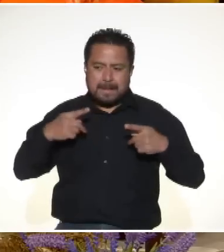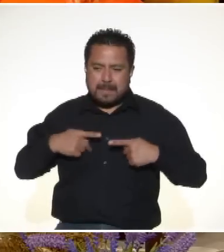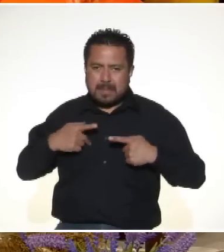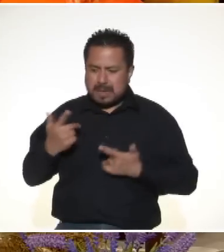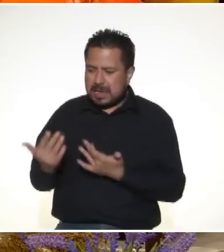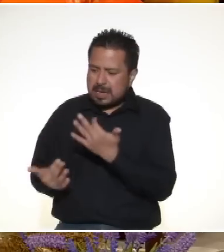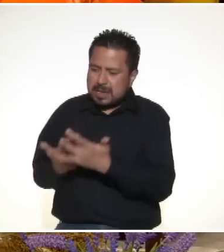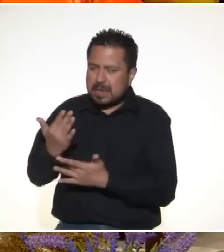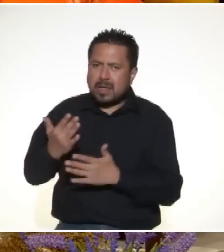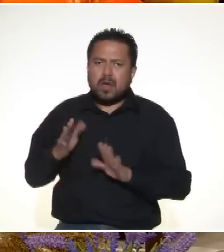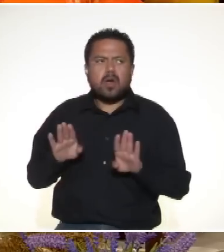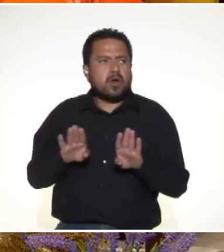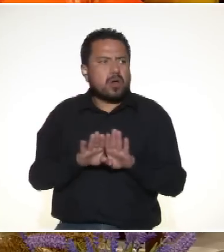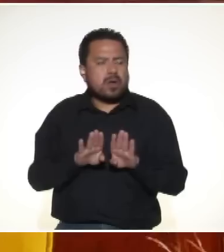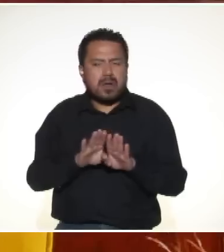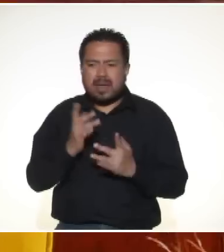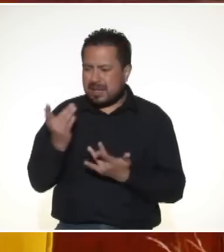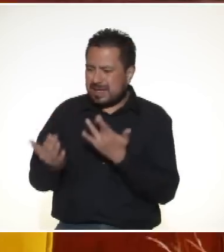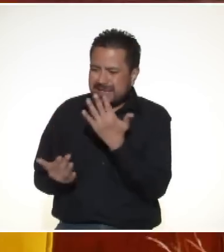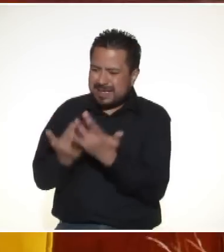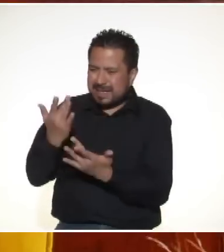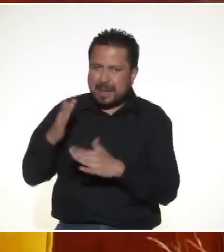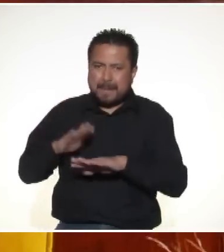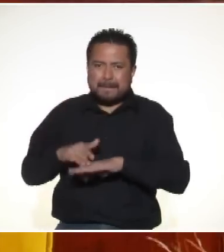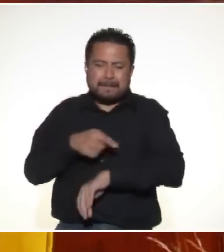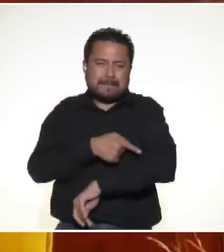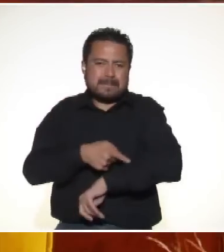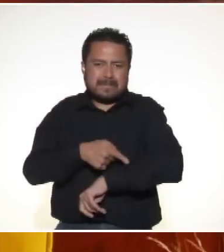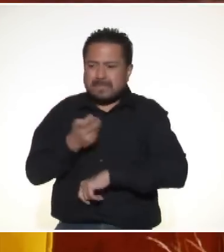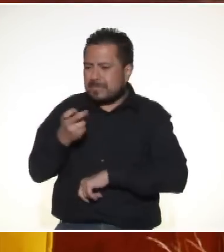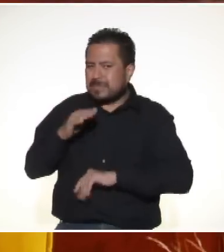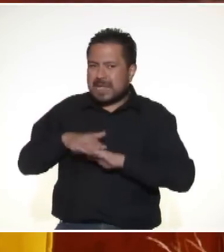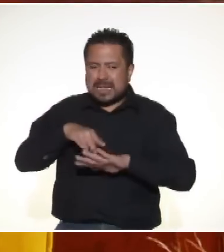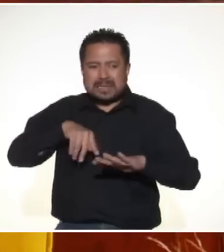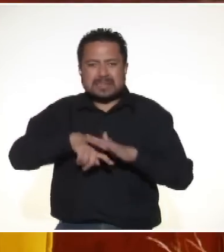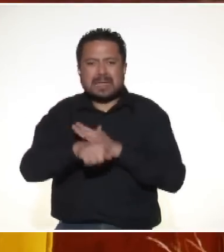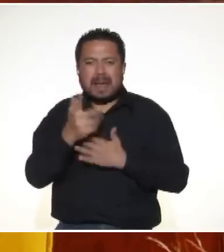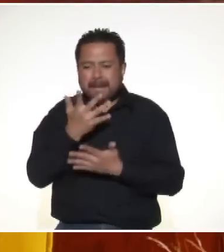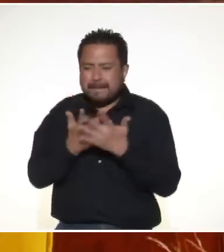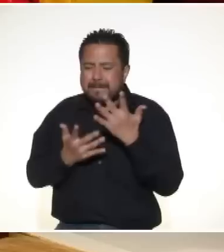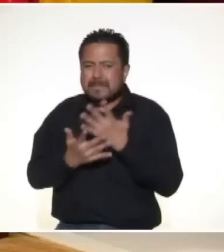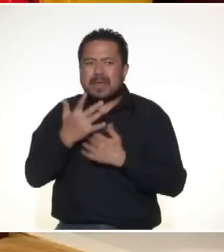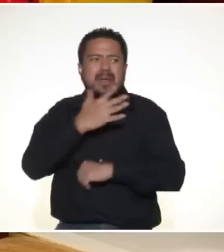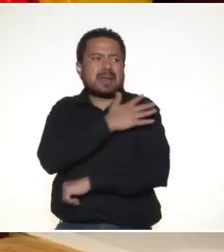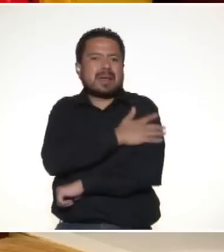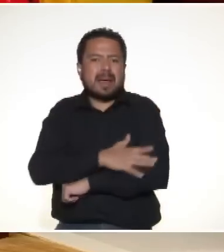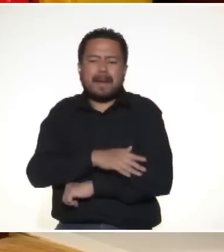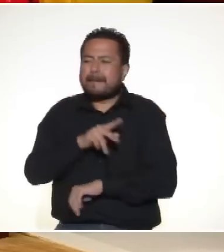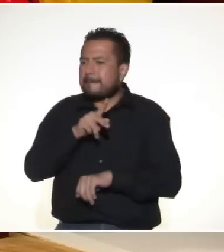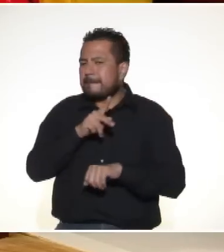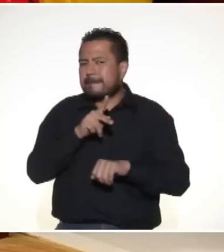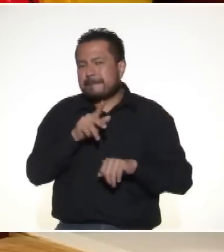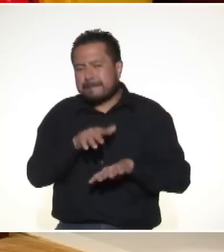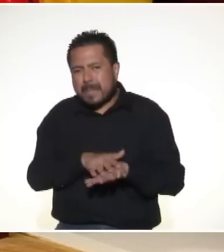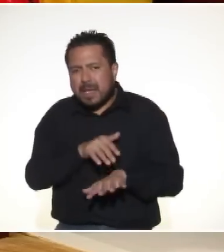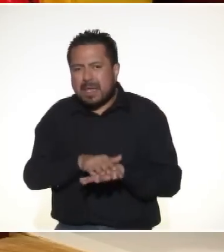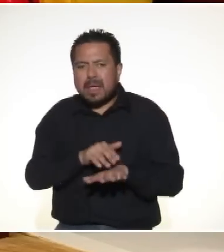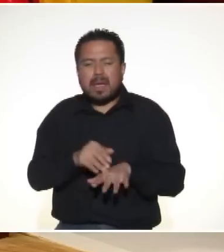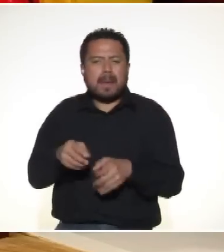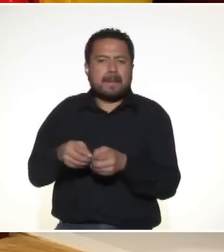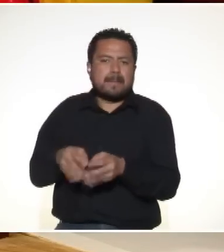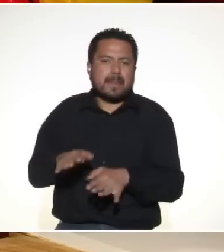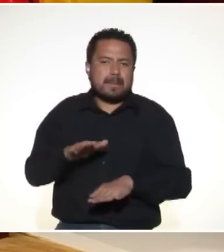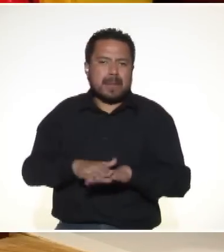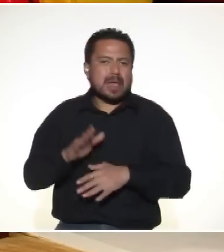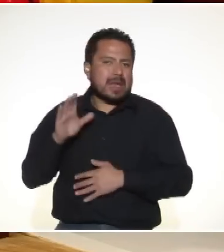quemado. ¿Cómo? Las quemaduras extensas, las que van más allá de una mano, antebrazo o un pie, pierden mucho